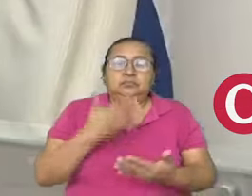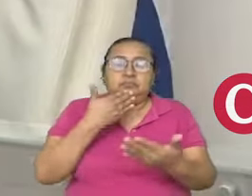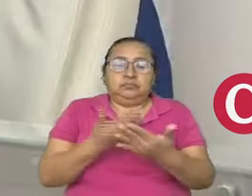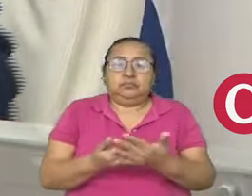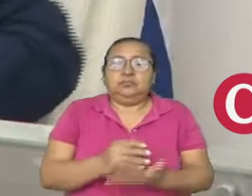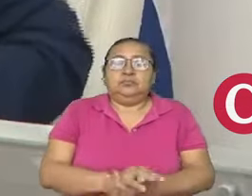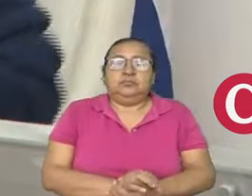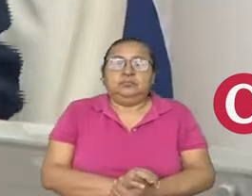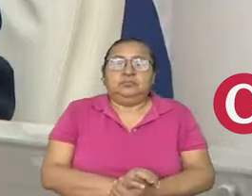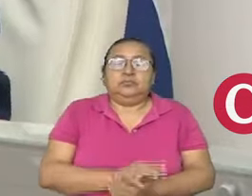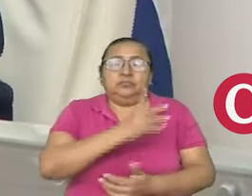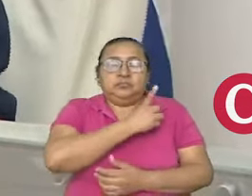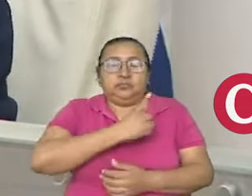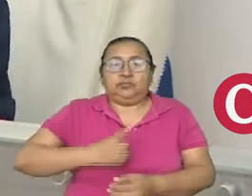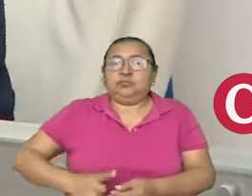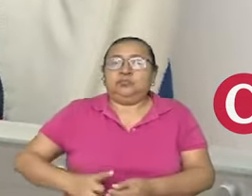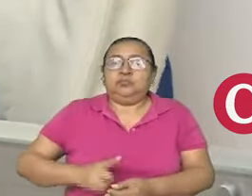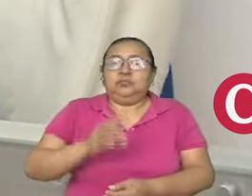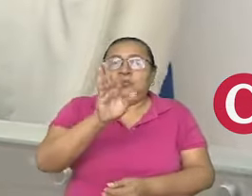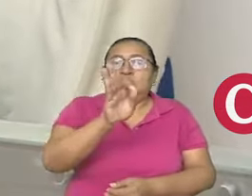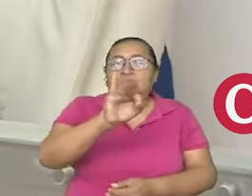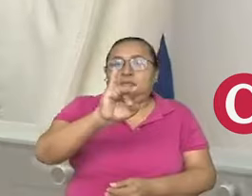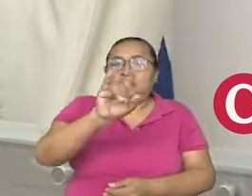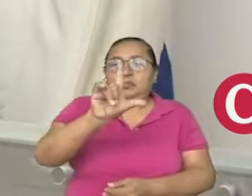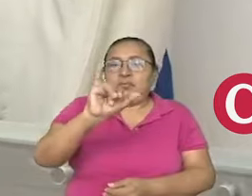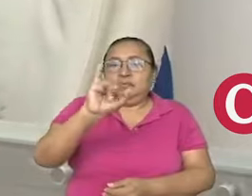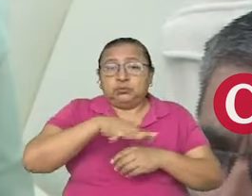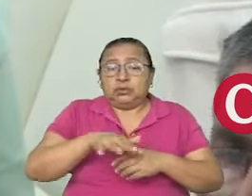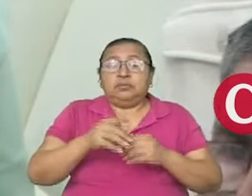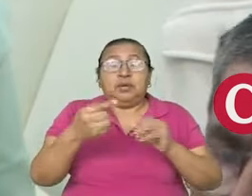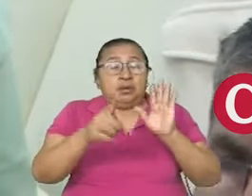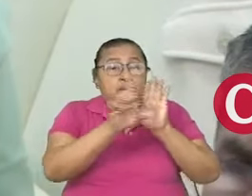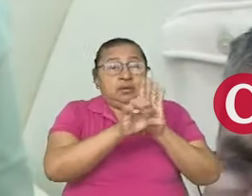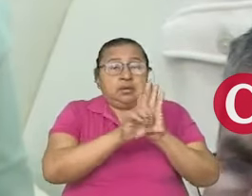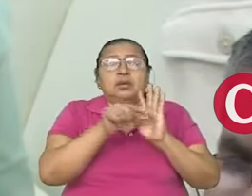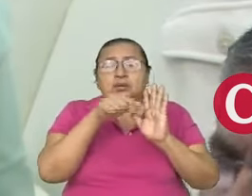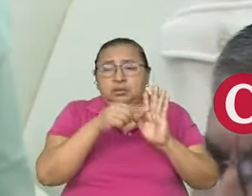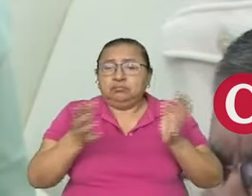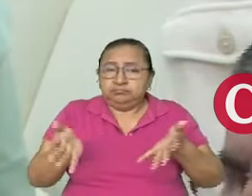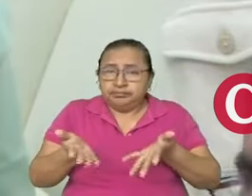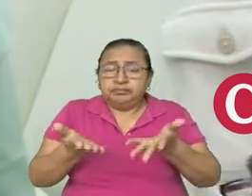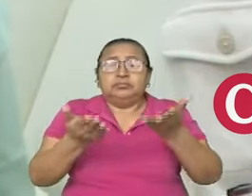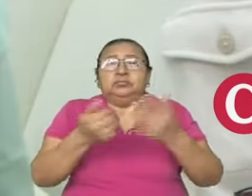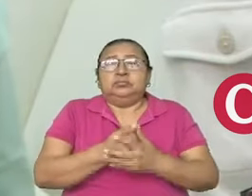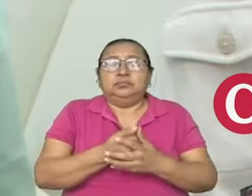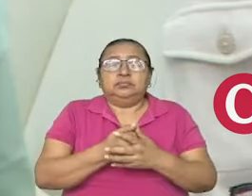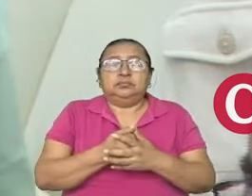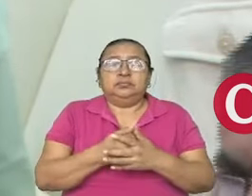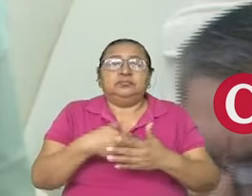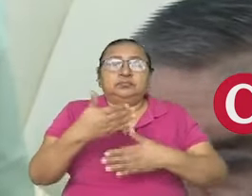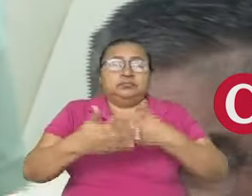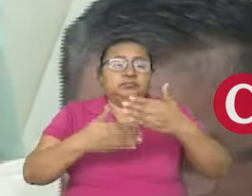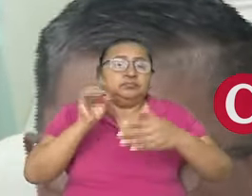objeto ni sujeto de exenciones exoneraciones u otros beneficios Fiscales en Nicaragua en el plenario legislativo el diputado